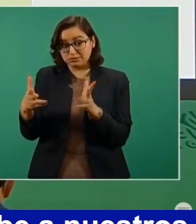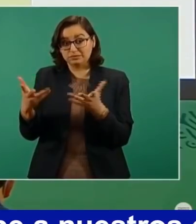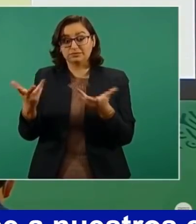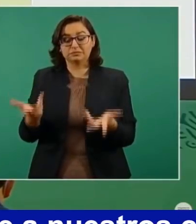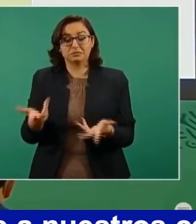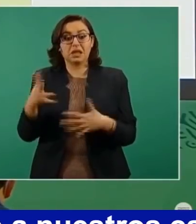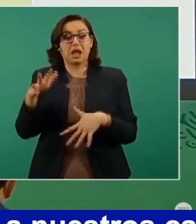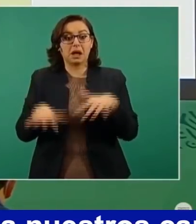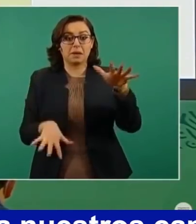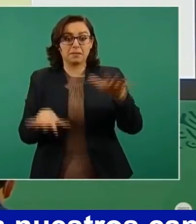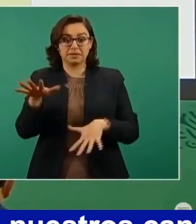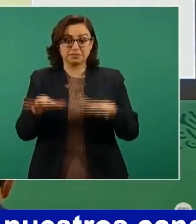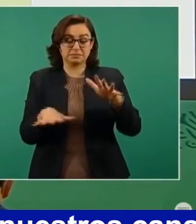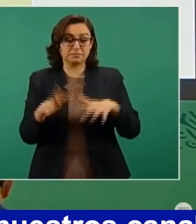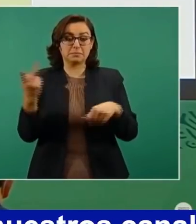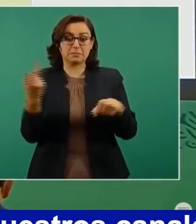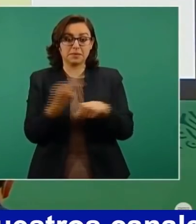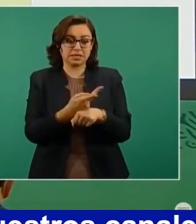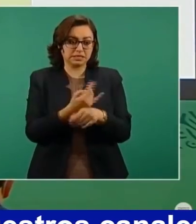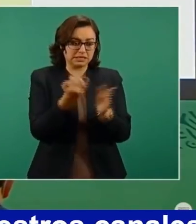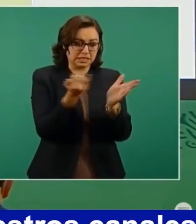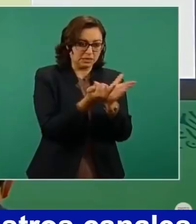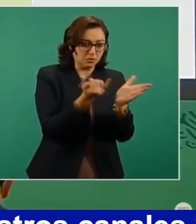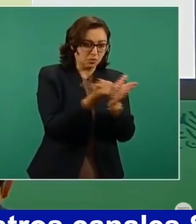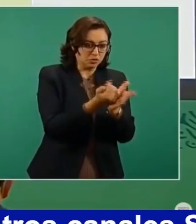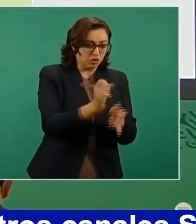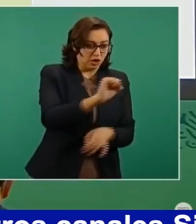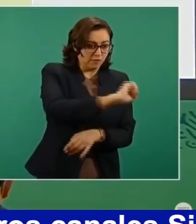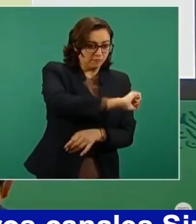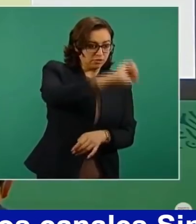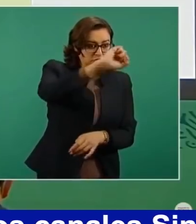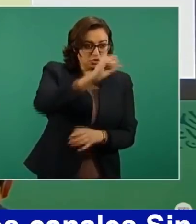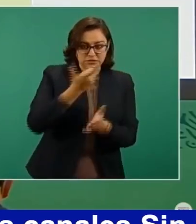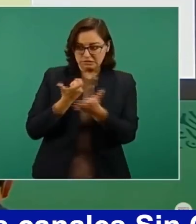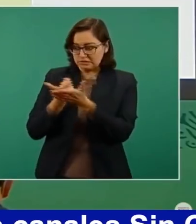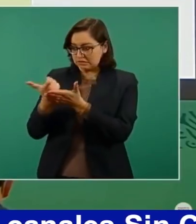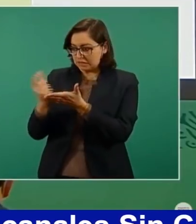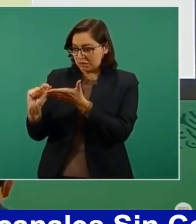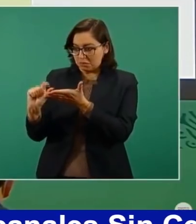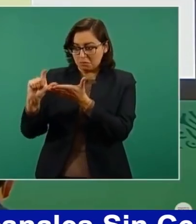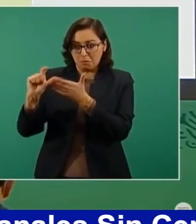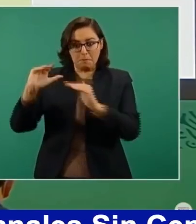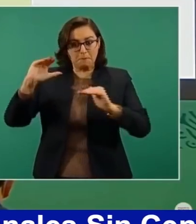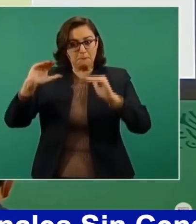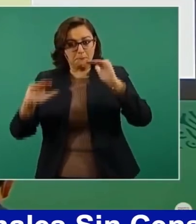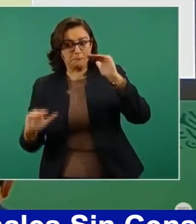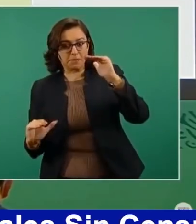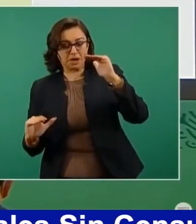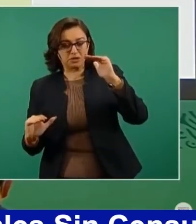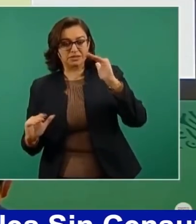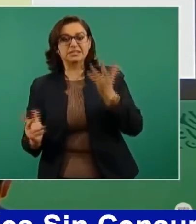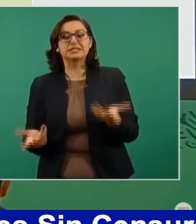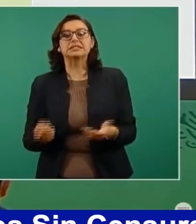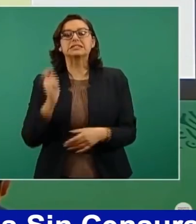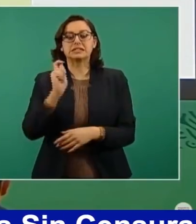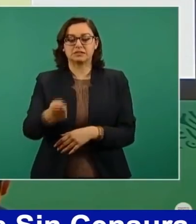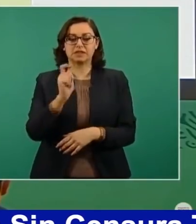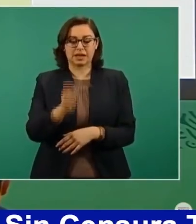Hubieron años del 83 a la fecha que si la inflación